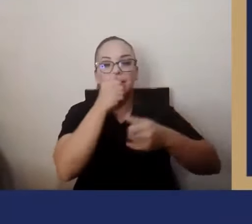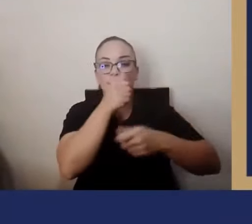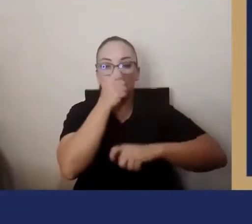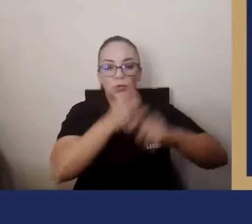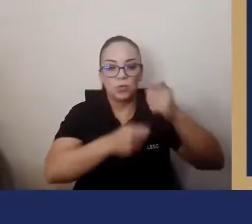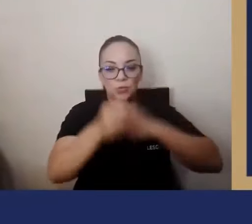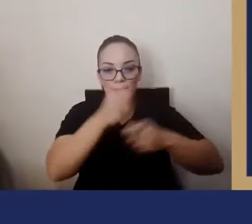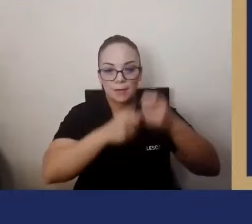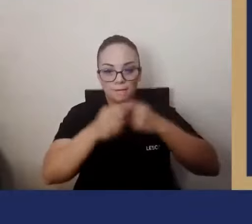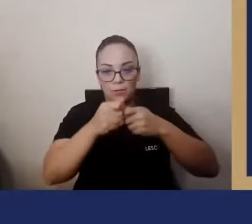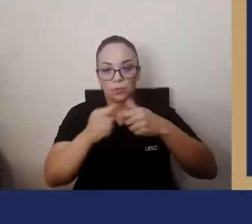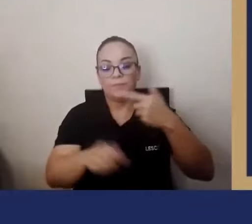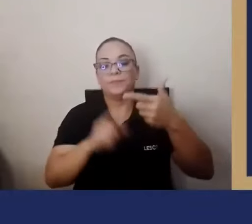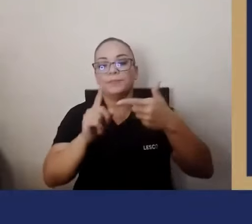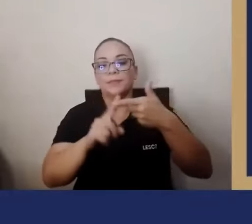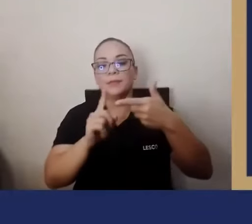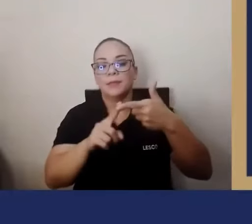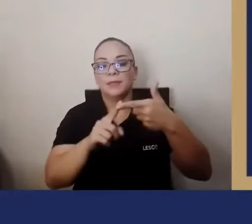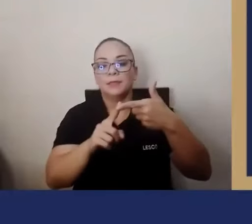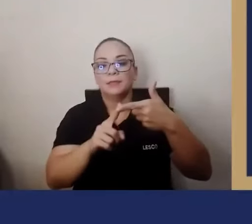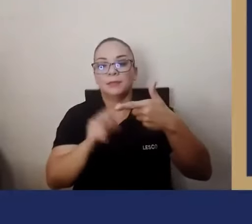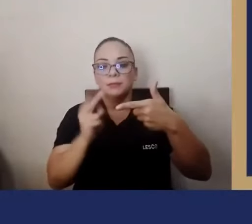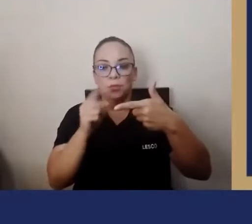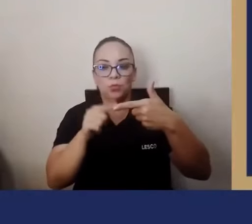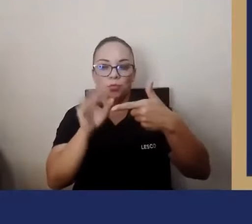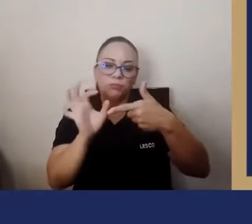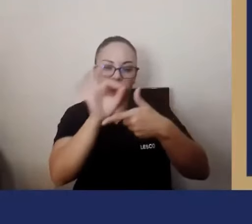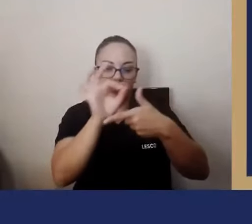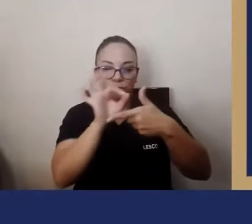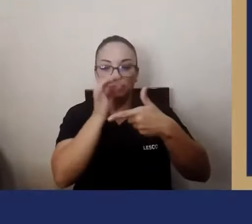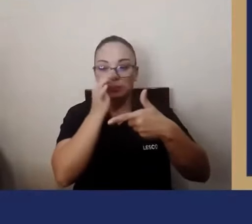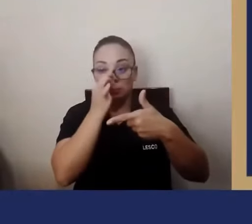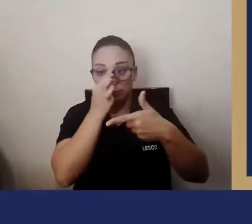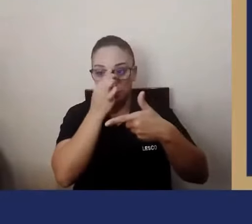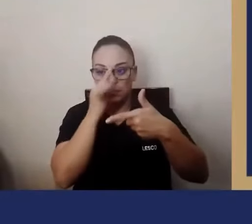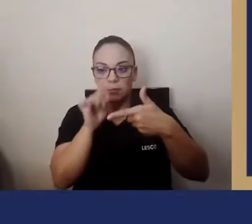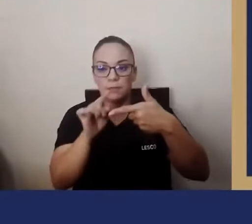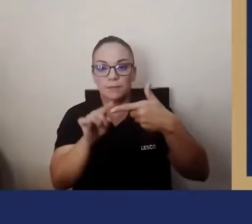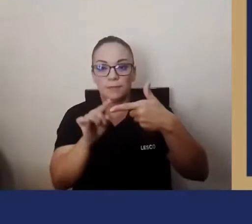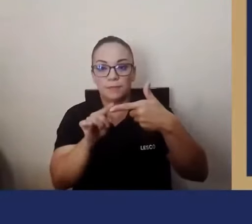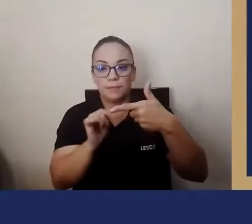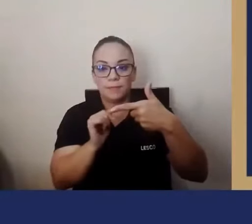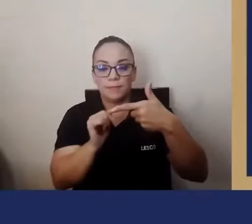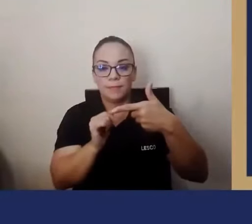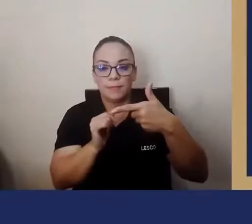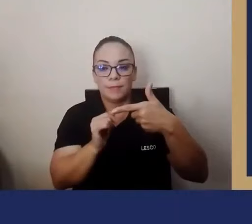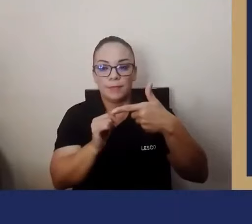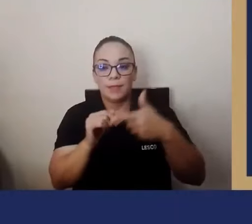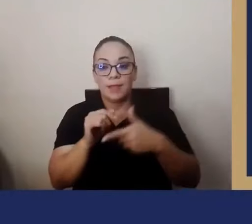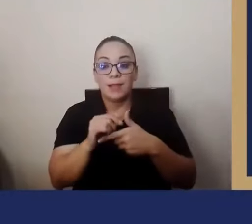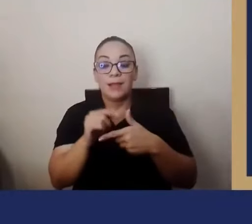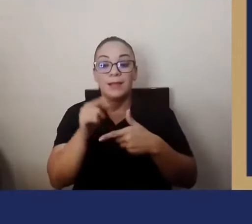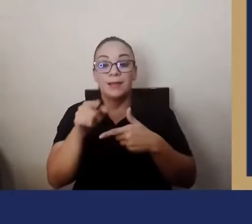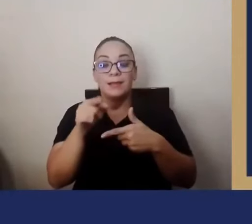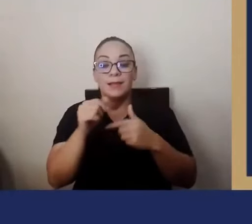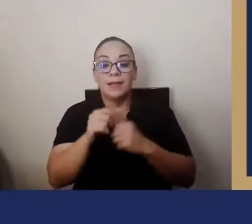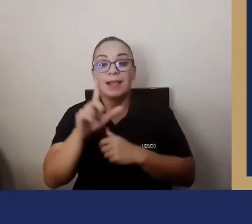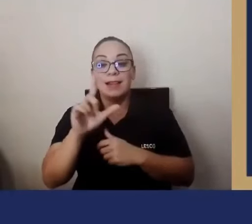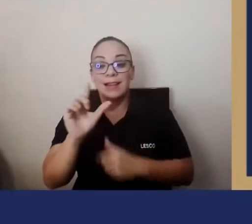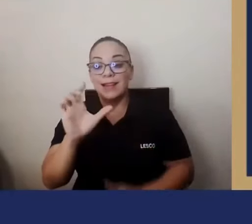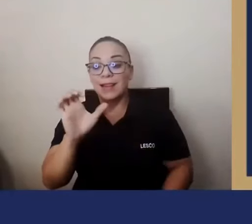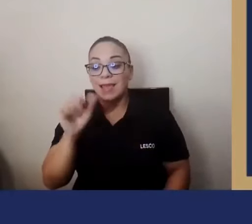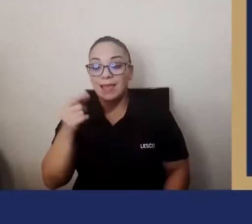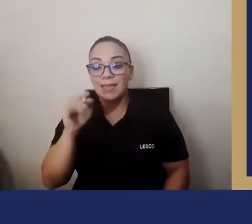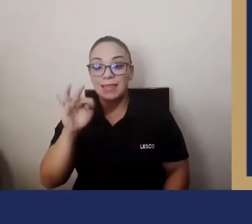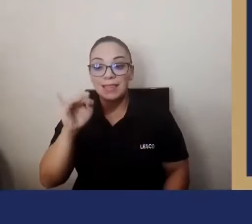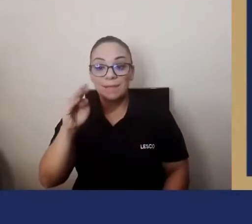El segundo, que está muy relacionado al primero, es el ataque a la legitimación o el blanqueo de capitales.